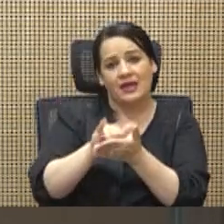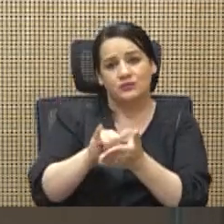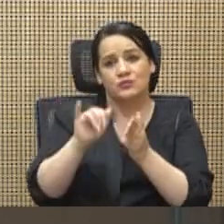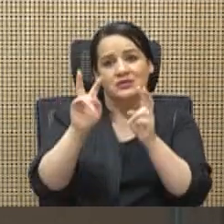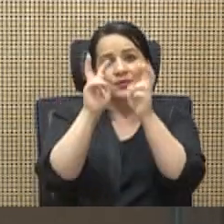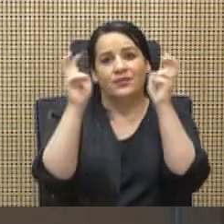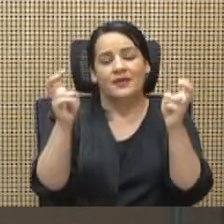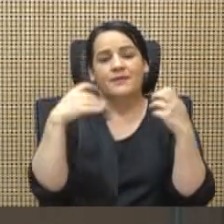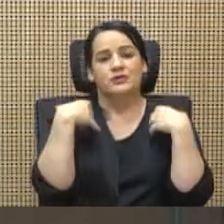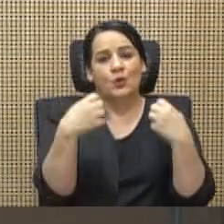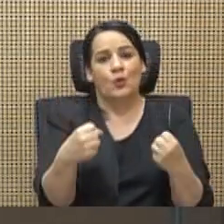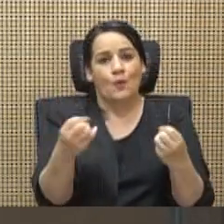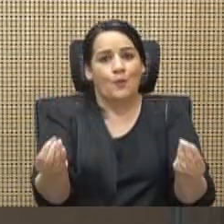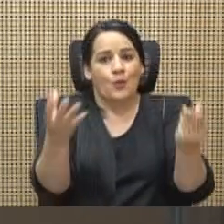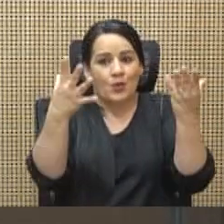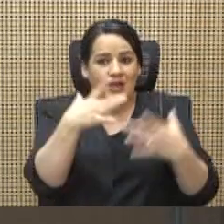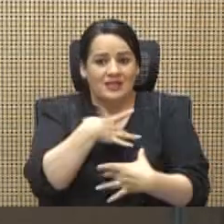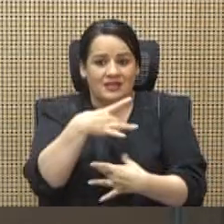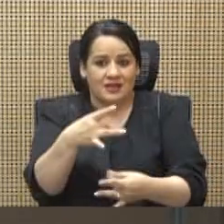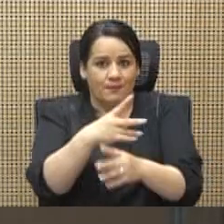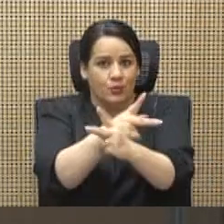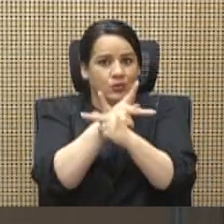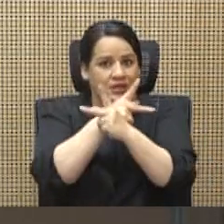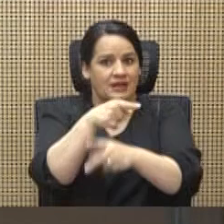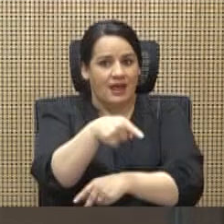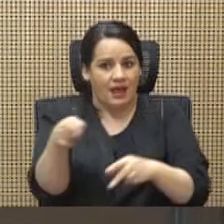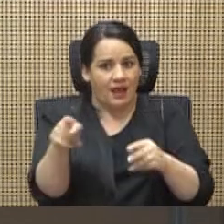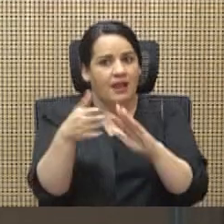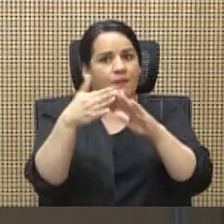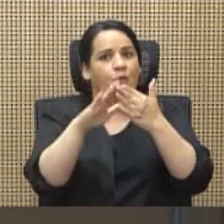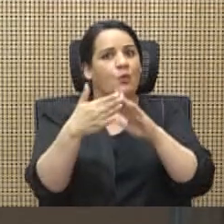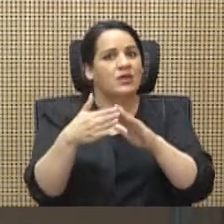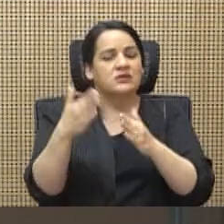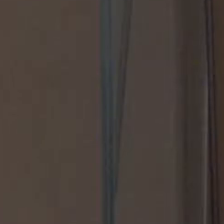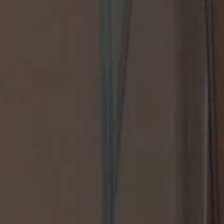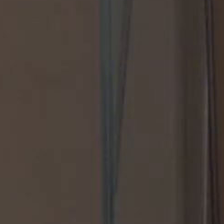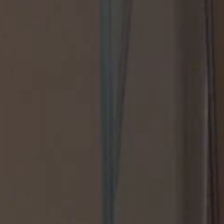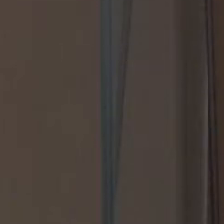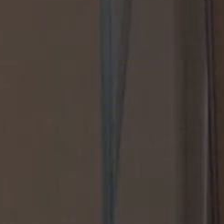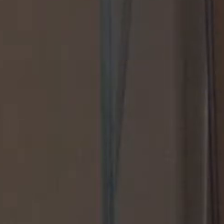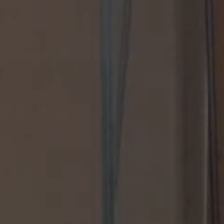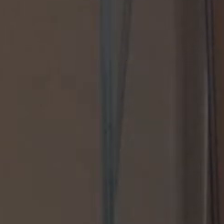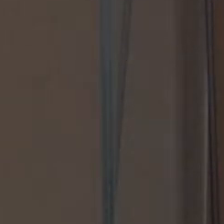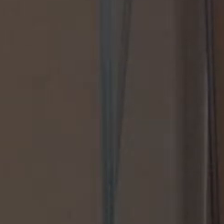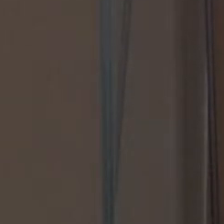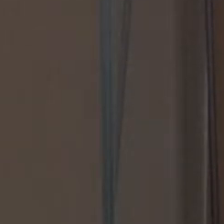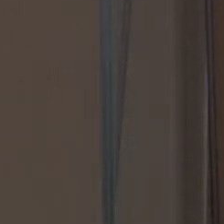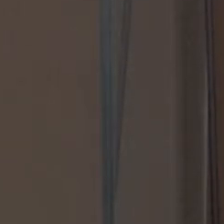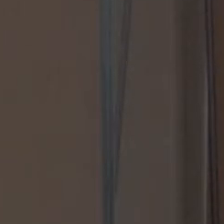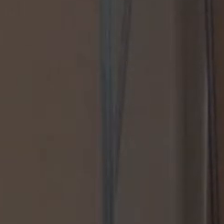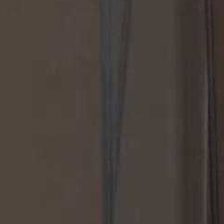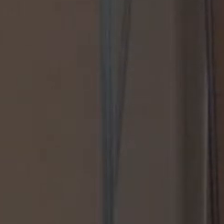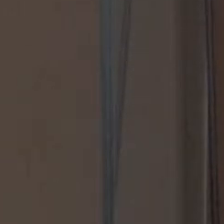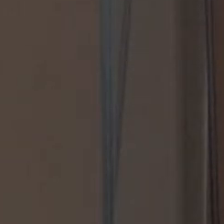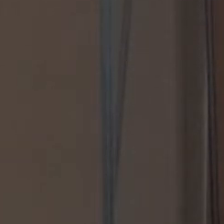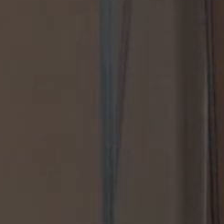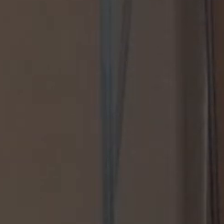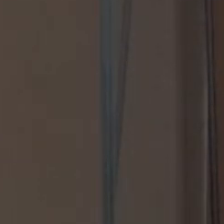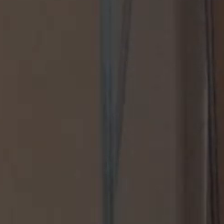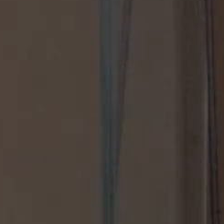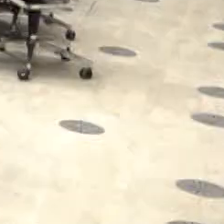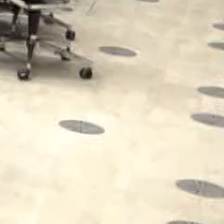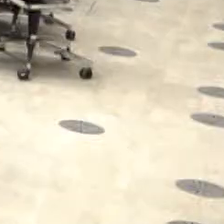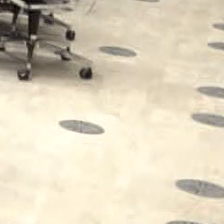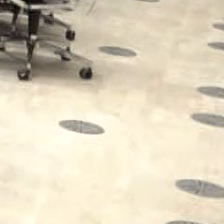donde nos interesa proteger a la población, ahí los criterios que entran son otros. Por su parte, la legisladora socialcristiana Vanessa